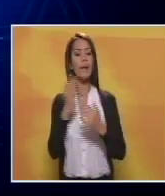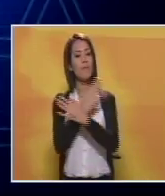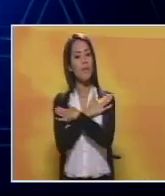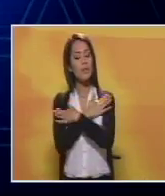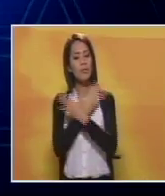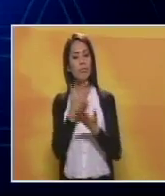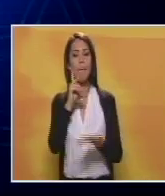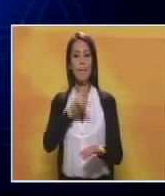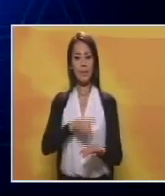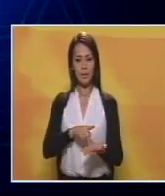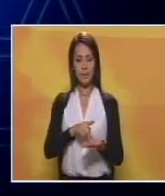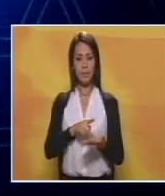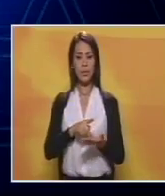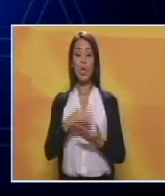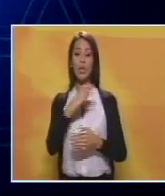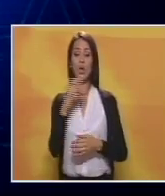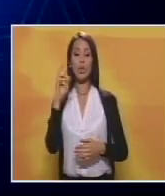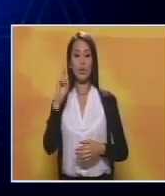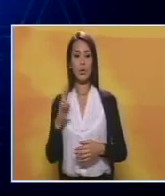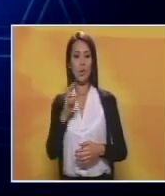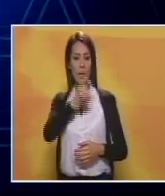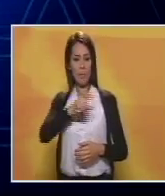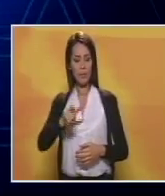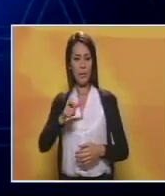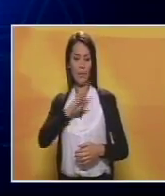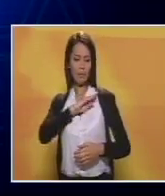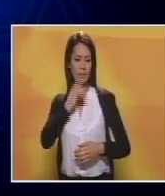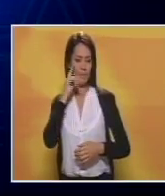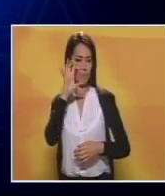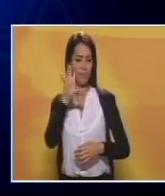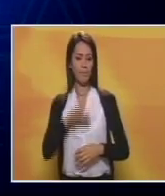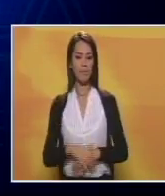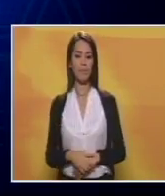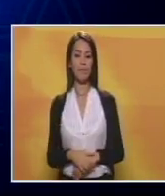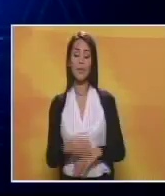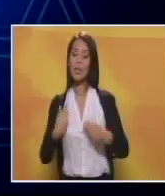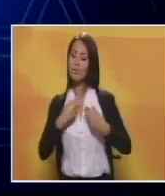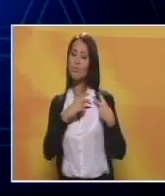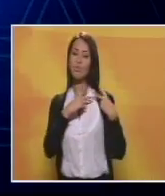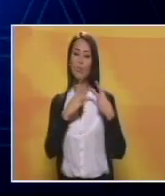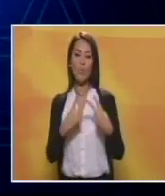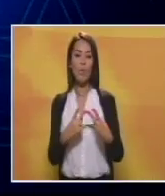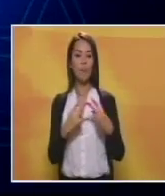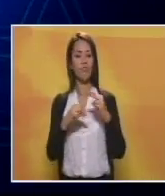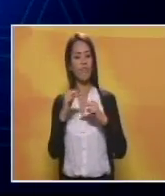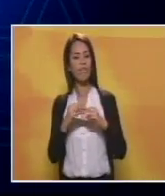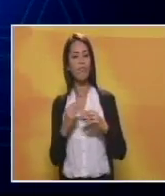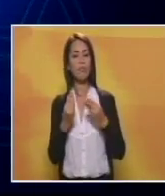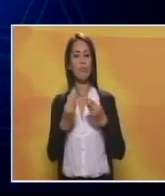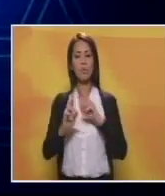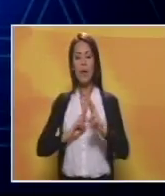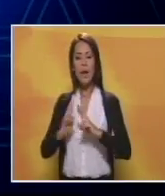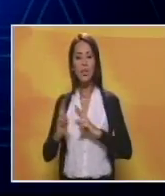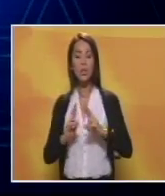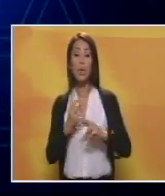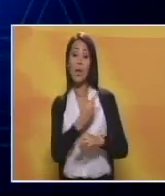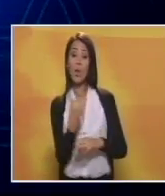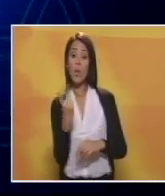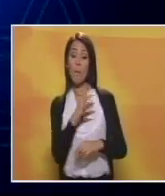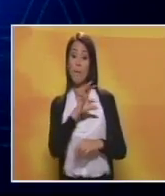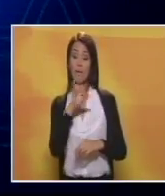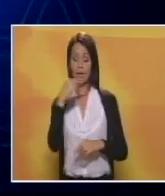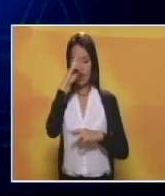la participación de los costarricenses. En la misiva, el Ejecutivo Nacional expresó su voluntad de construir relaciones bilaterales basadas